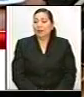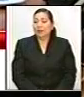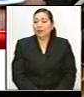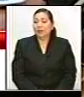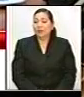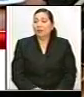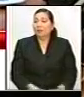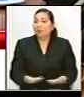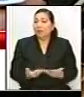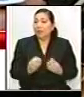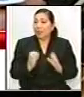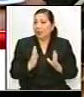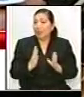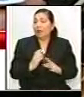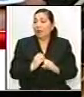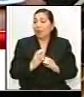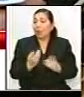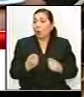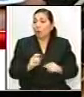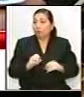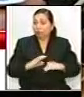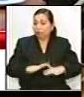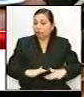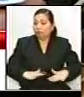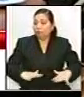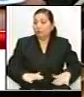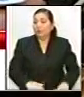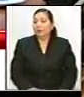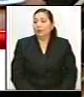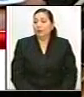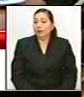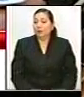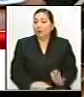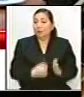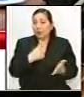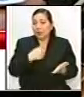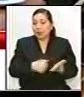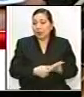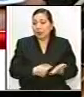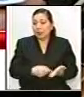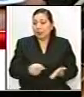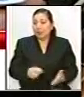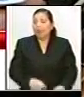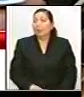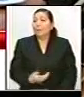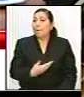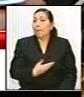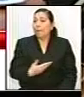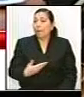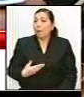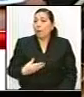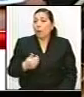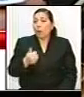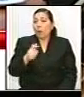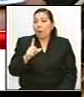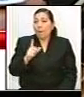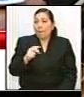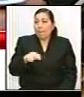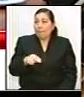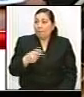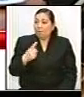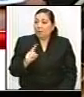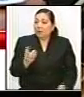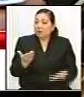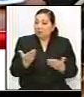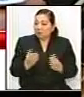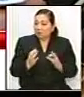eso, danos 10 días para abandonar el terreno. Ahí es cuando que yo me presenté una carta, en ese tiempo estaba el presidente Alan García. ¿Para qué? Me